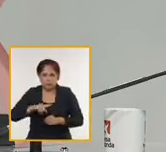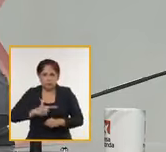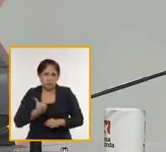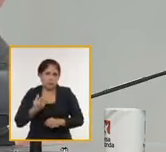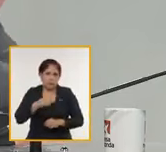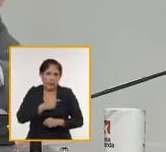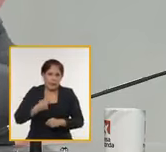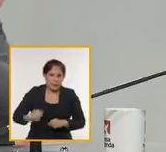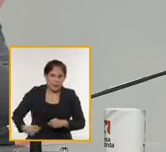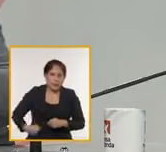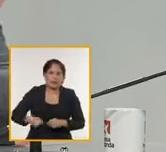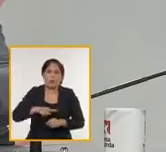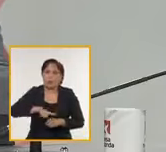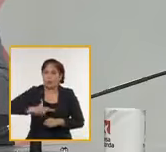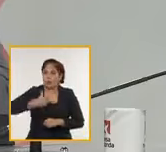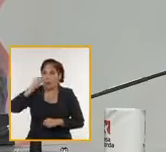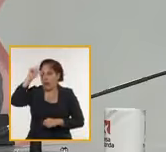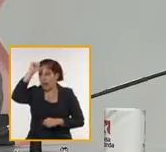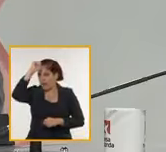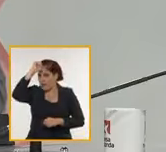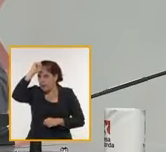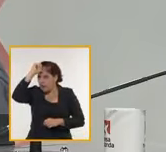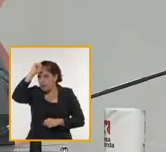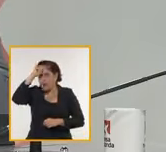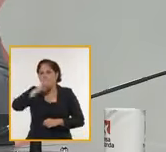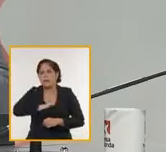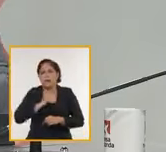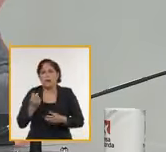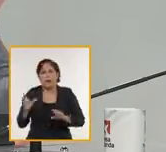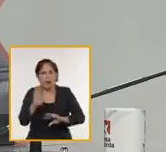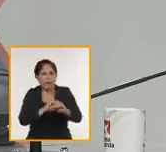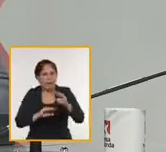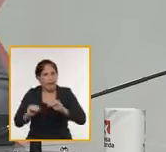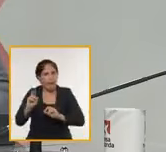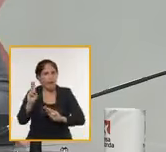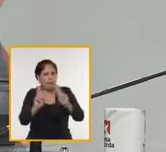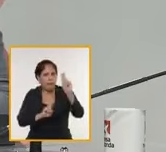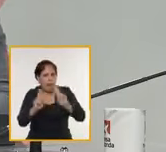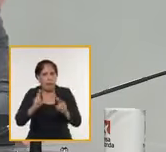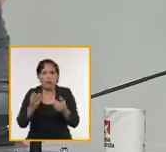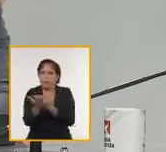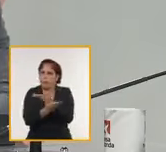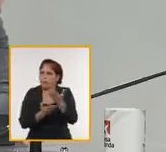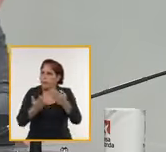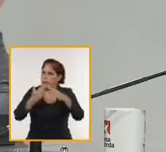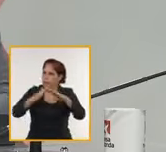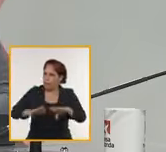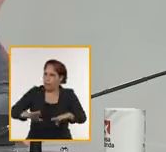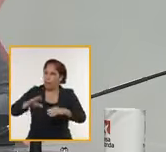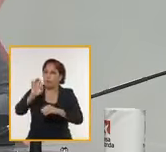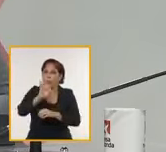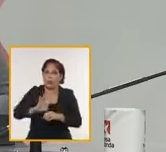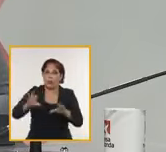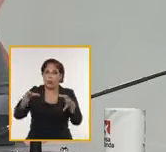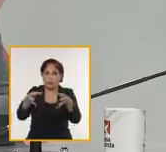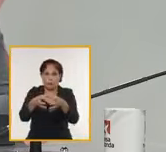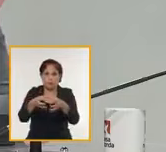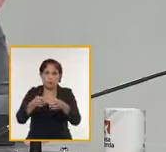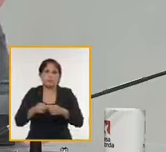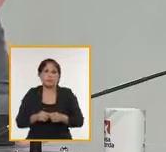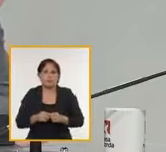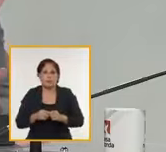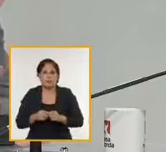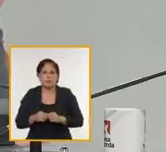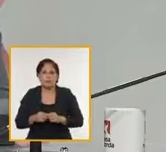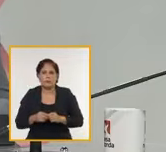la propia cultura india, ¿no?, de apostar por este diálogo, por esta paz, por esta estabilidad. Todo lo contrario, lo